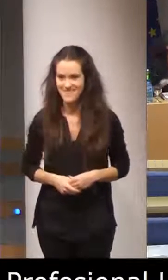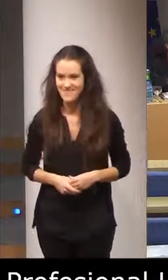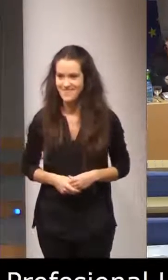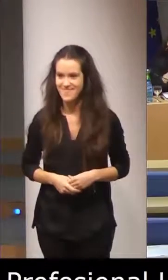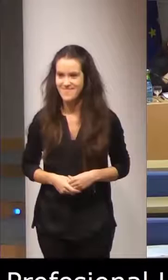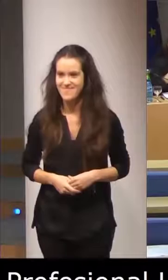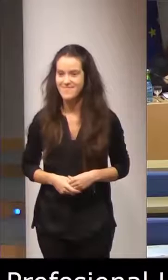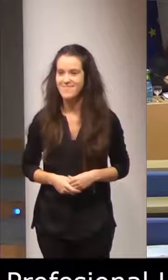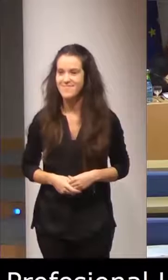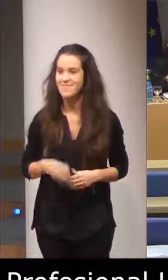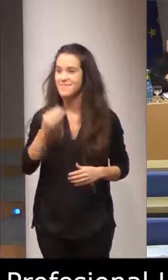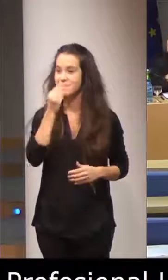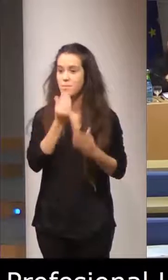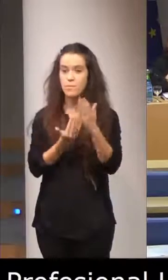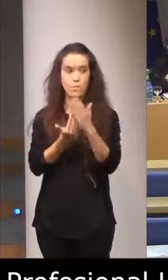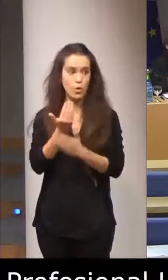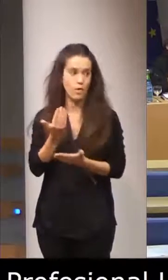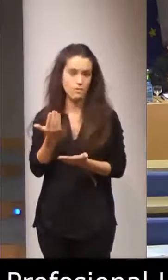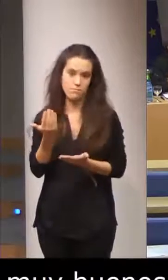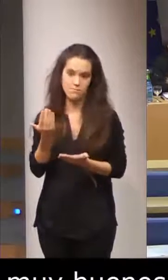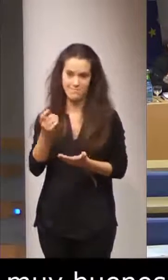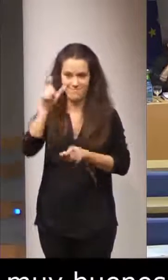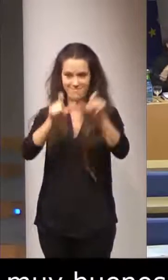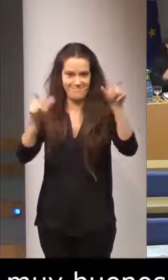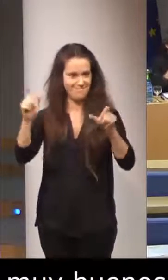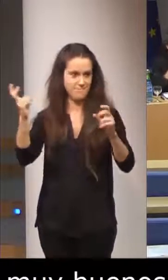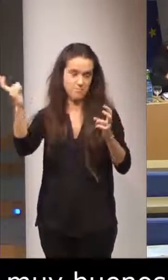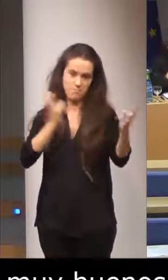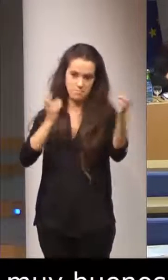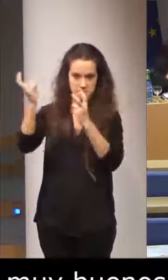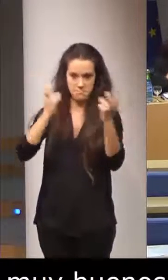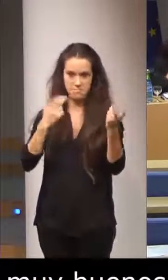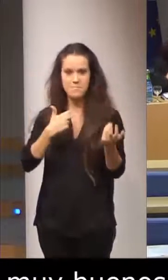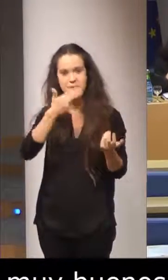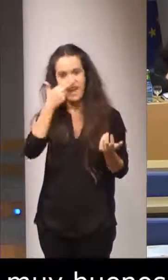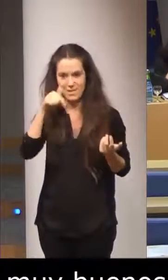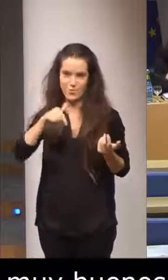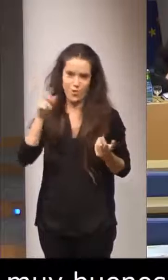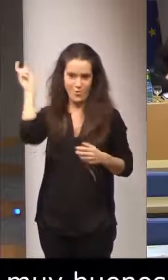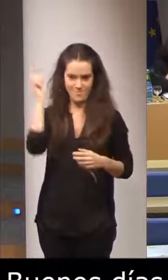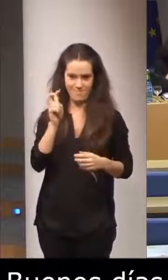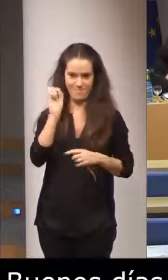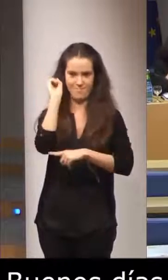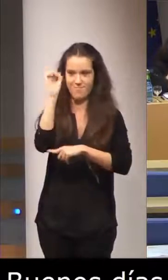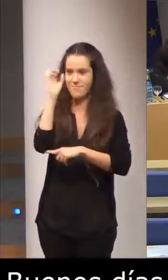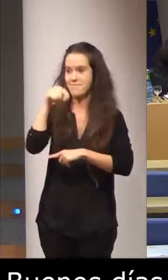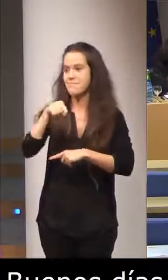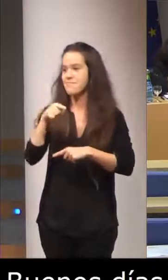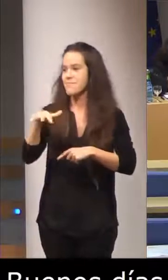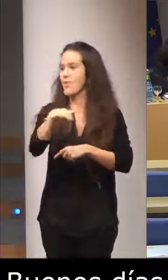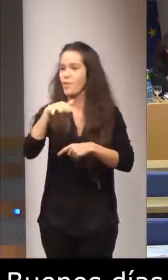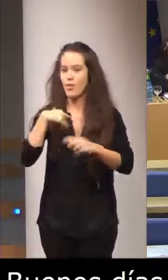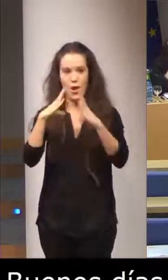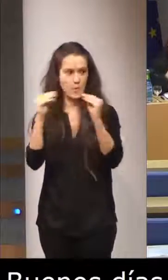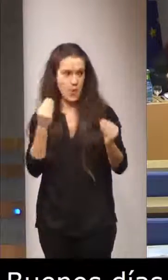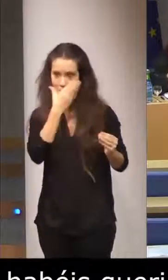Buenos días a todas las personas que os habéis querido acercar hoy a este rincón de la universitaria, bien